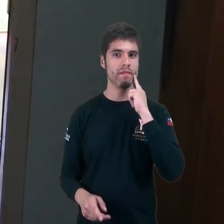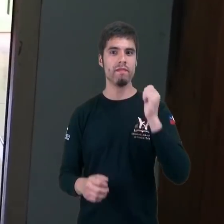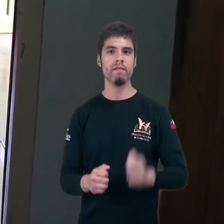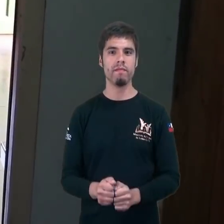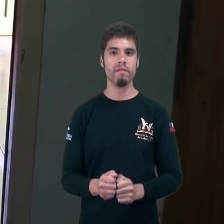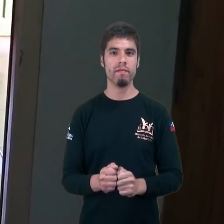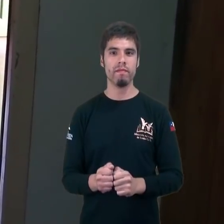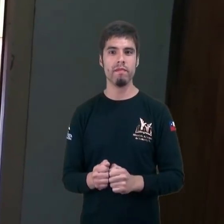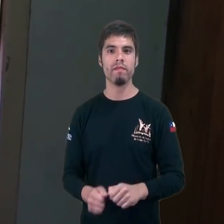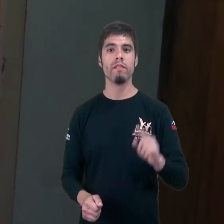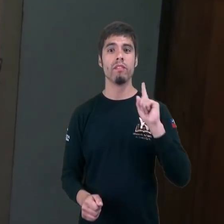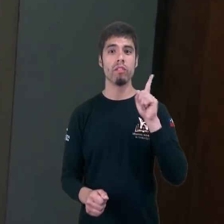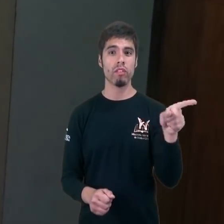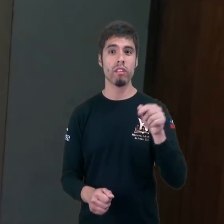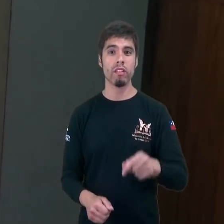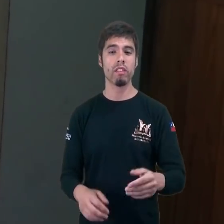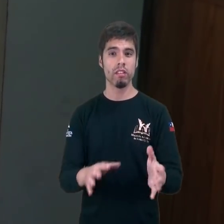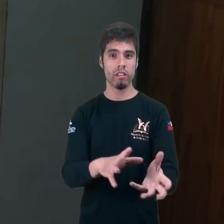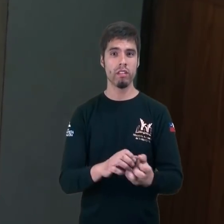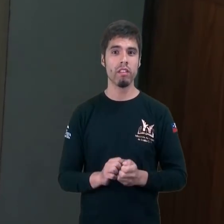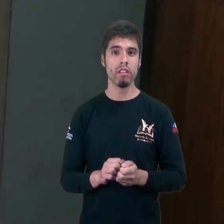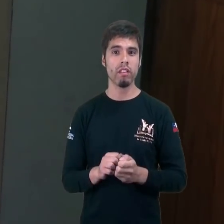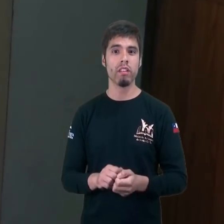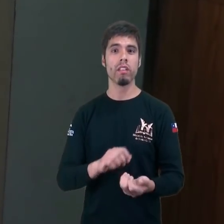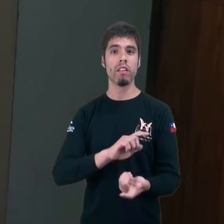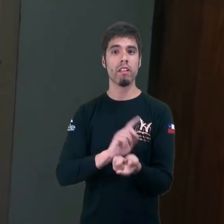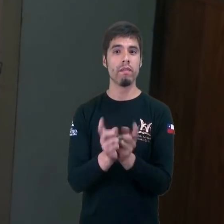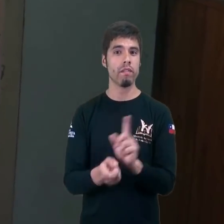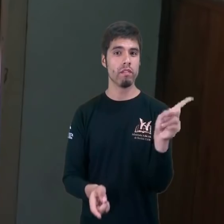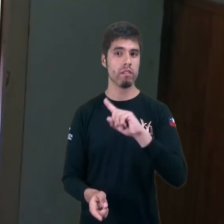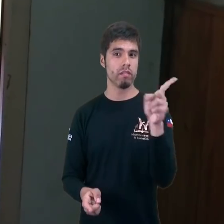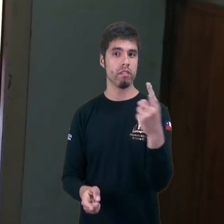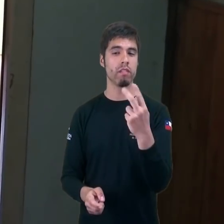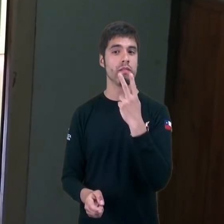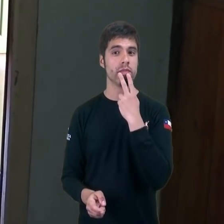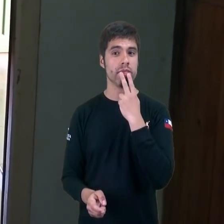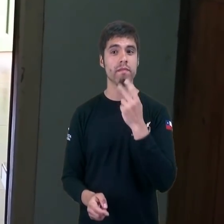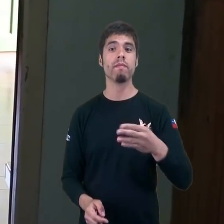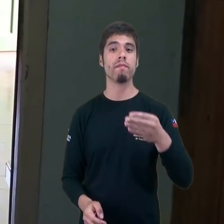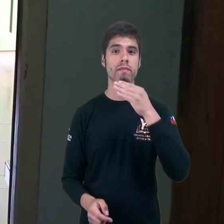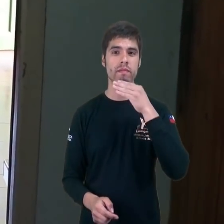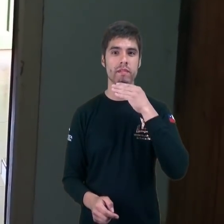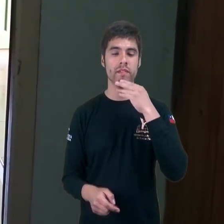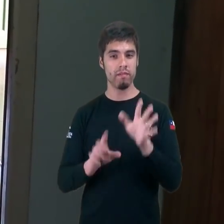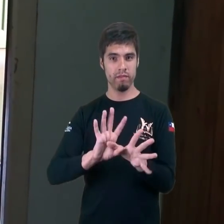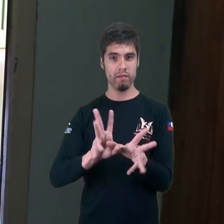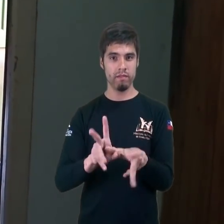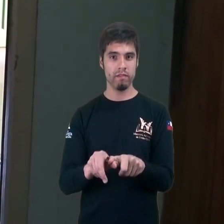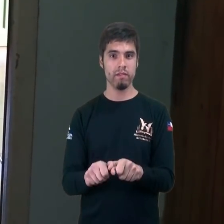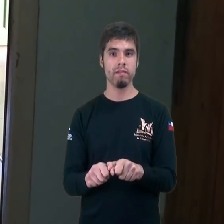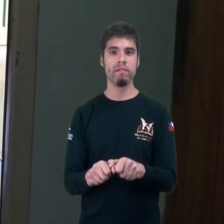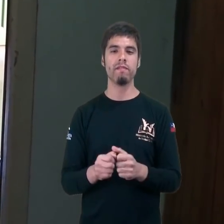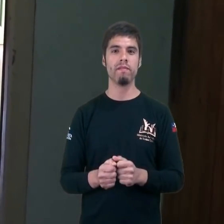prueba. La decisión que debería tomar afectaría no solo su vida, sino también la de su